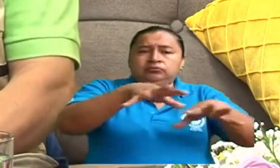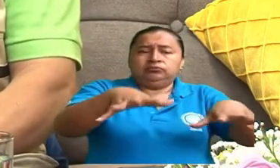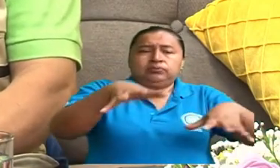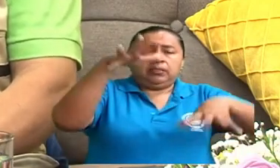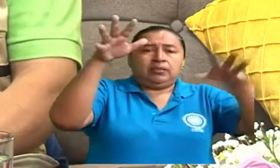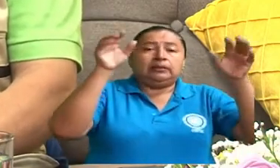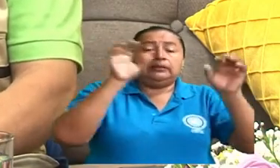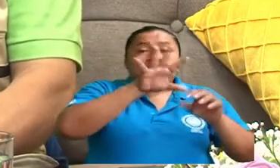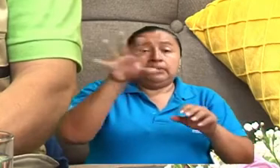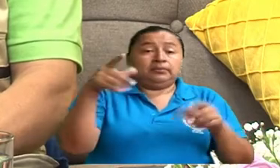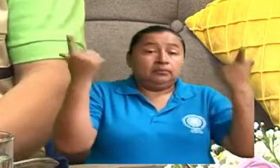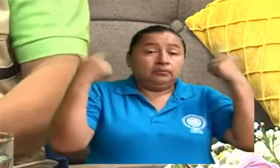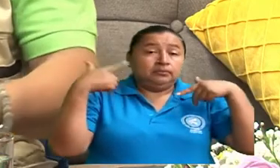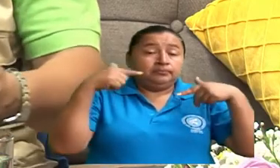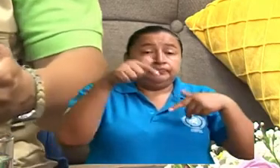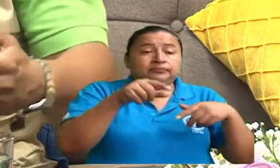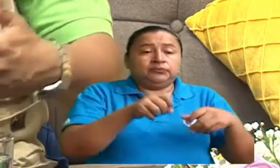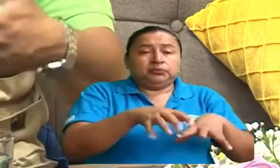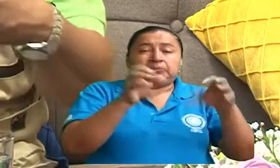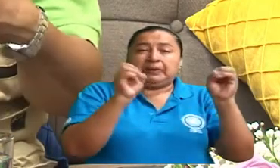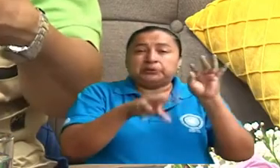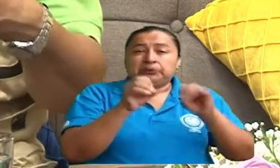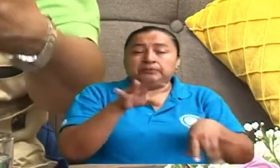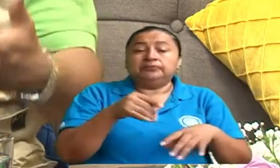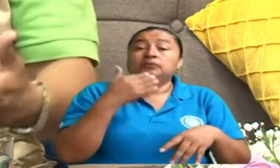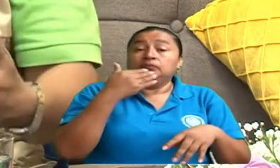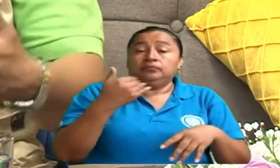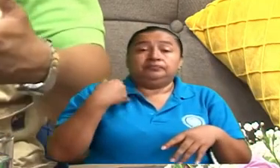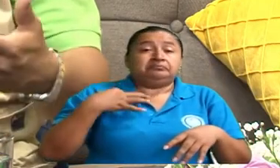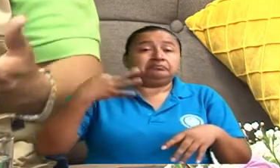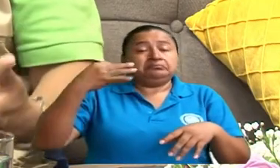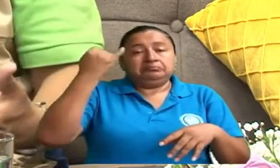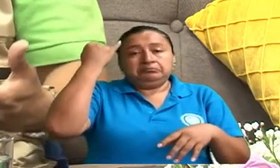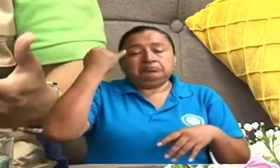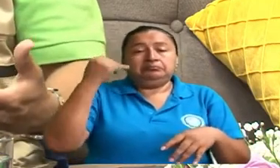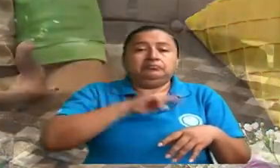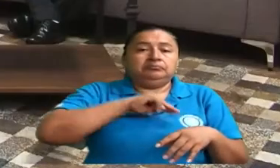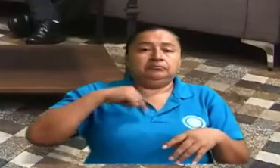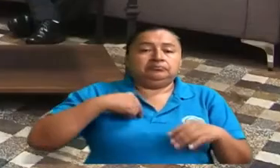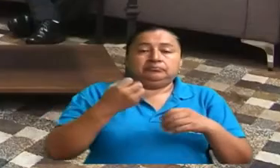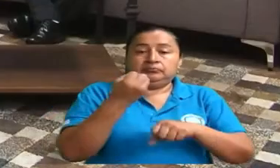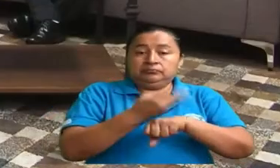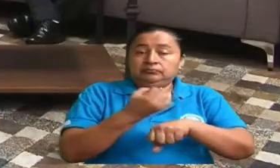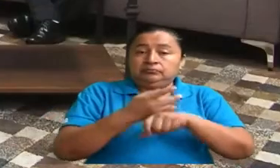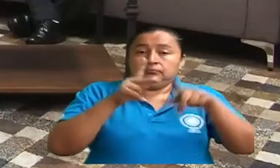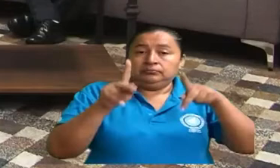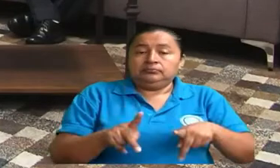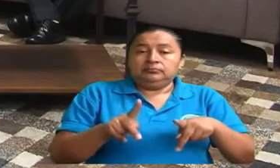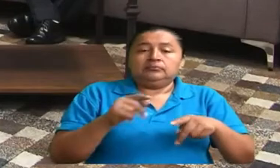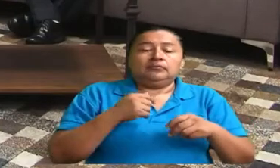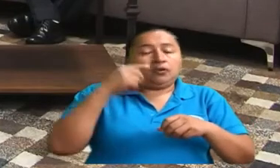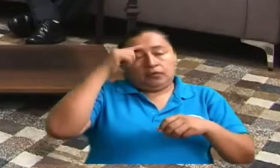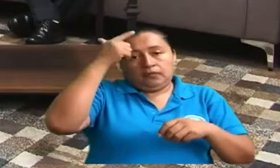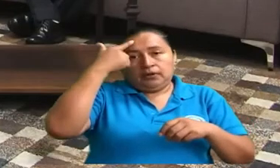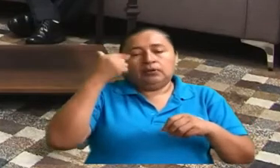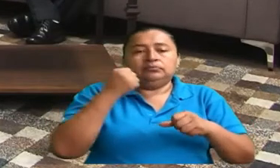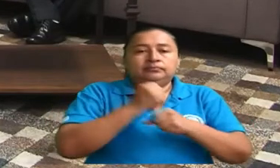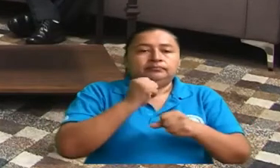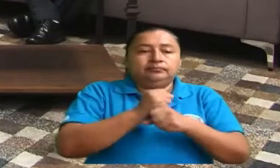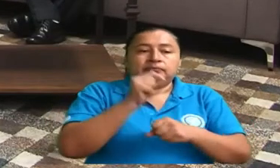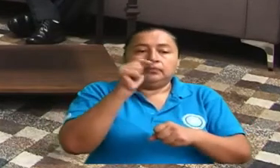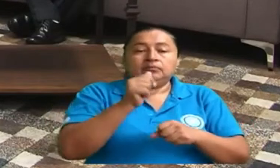Masaya. Okay. ¿Verdad? Donde la buena voluntad de nuestro alcalde, de nuestro gobierno, ¿verdad?, estamos trabajando. Ayer